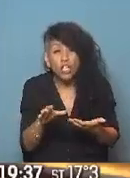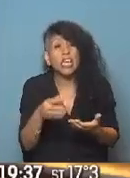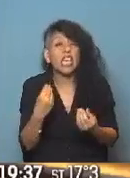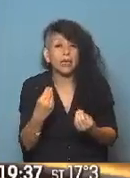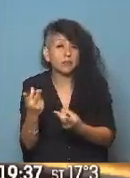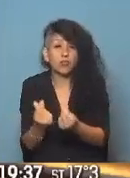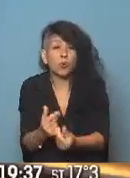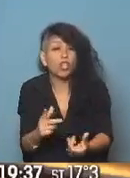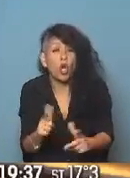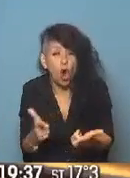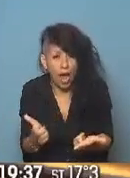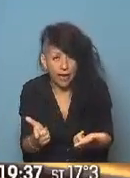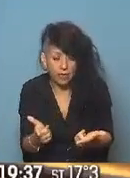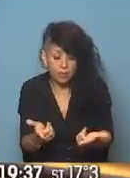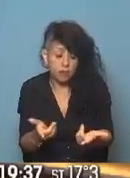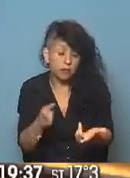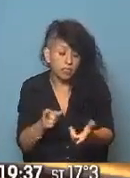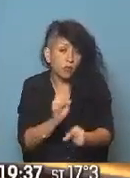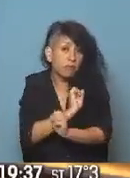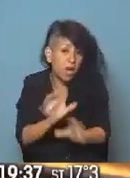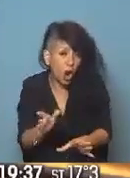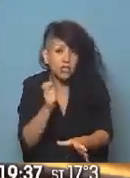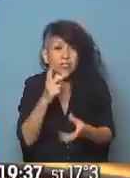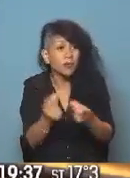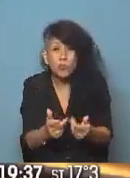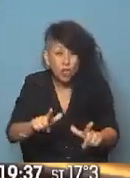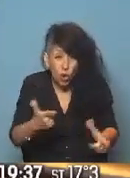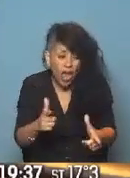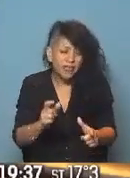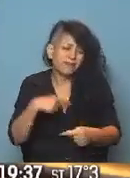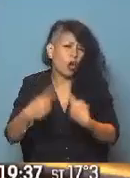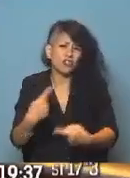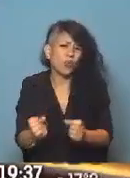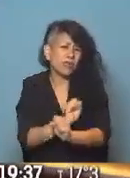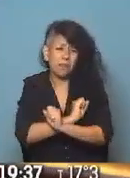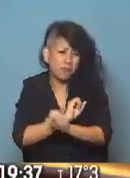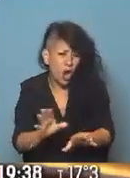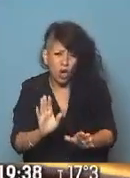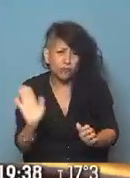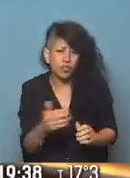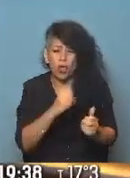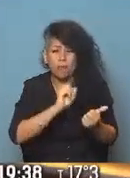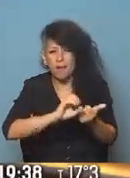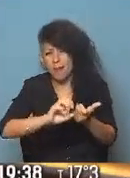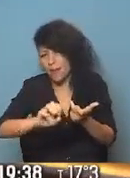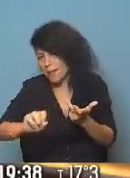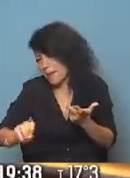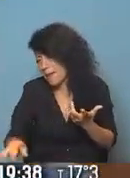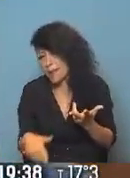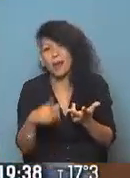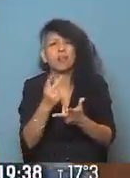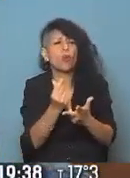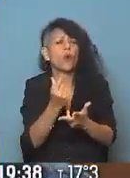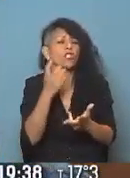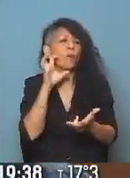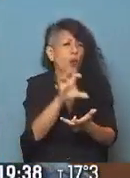Eso iba a generar una profundización de la crisis en muy poco tiempo porque era un efecto dominó. No hay presupuesto nacional, no hay presupuestos provinciales, no hay presupuestos